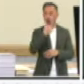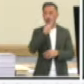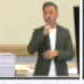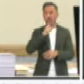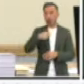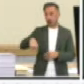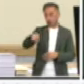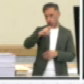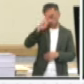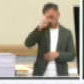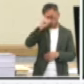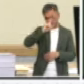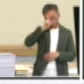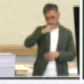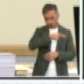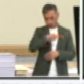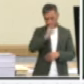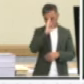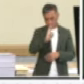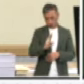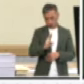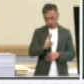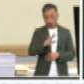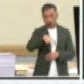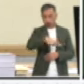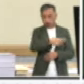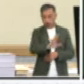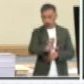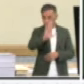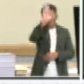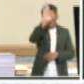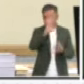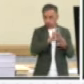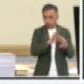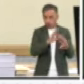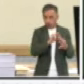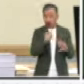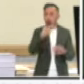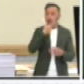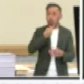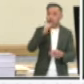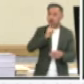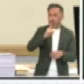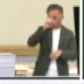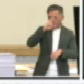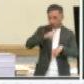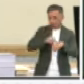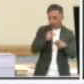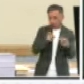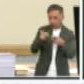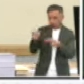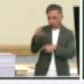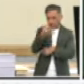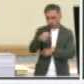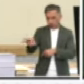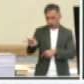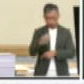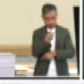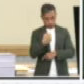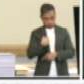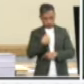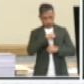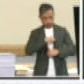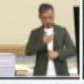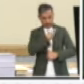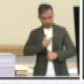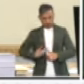Consejo general ya tomando las votaciones este viernes y empezando a coordinar al consejo general porque es el secretario